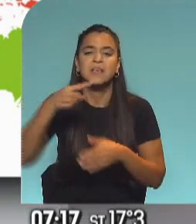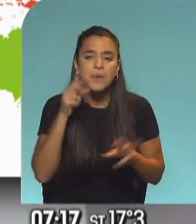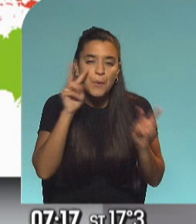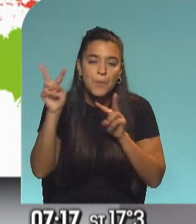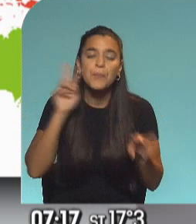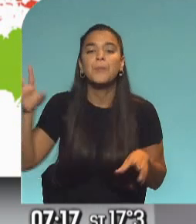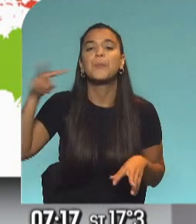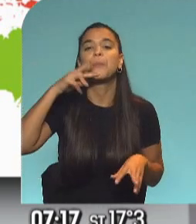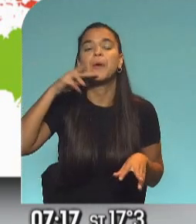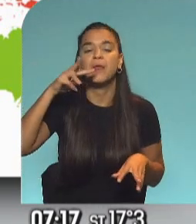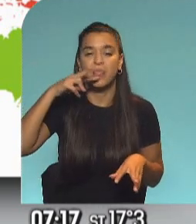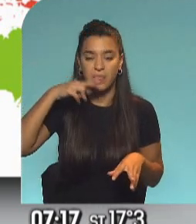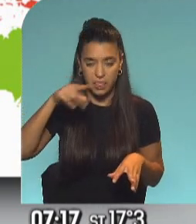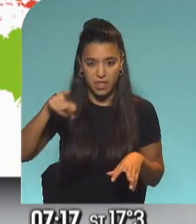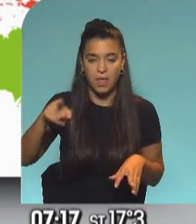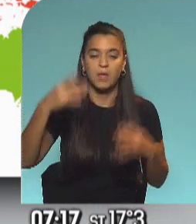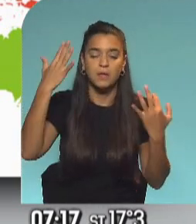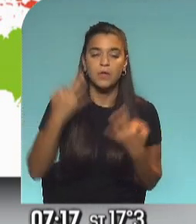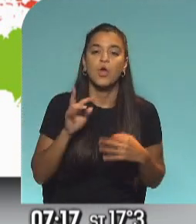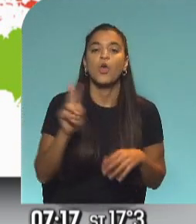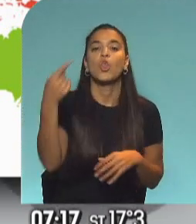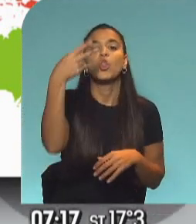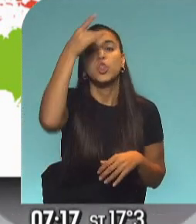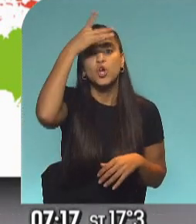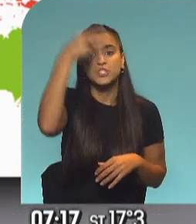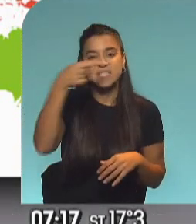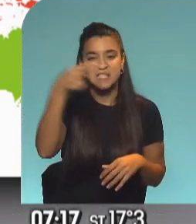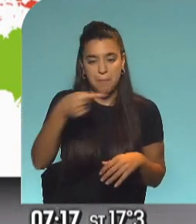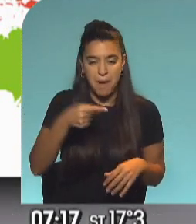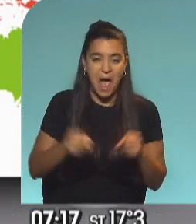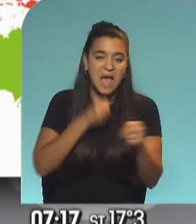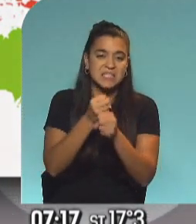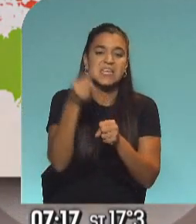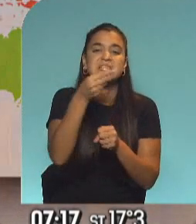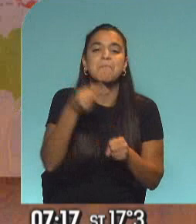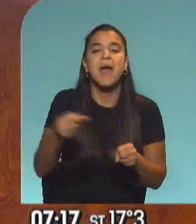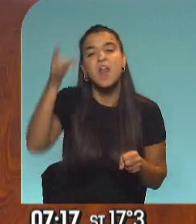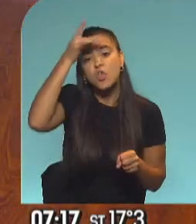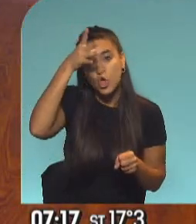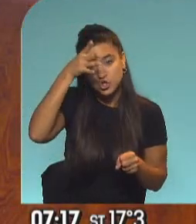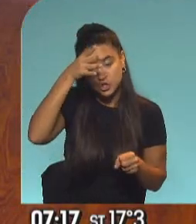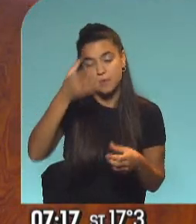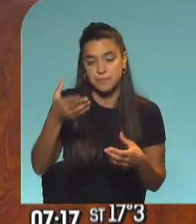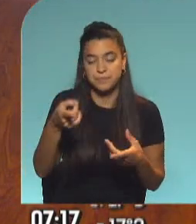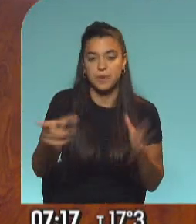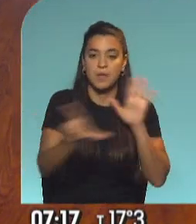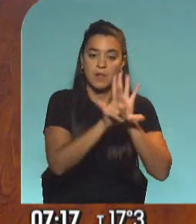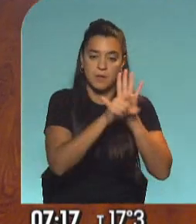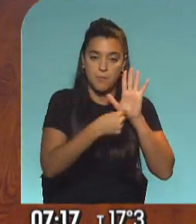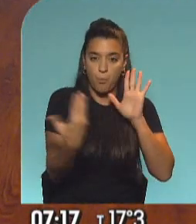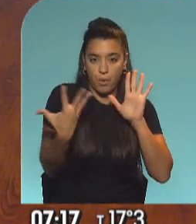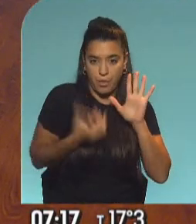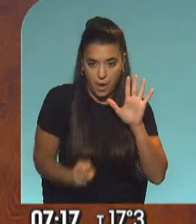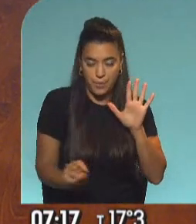en verde. Totalmente legal en general con 12 semanas hasta la semana número 12 de embarazo, es lo que establece la mayor parte de las legislaciones. Si uno